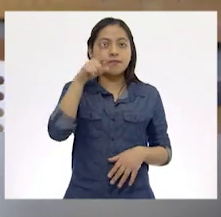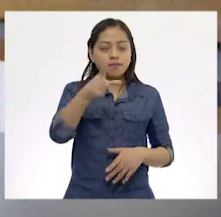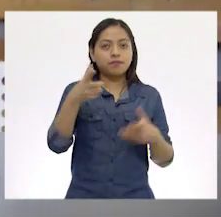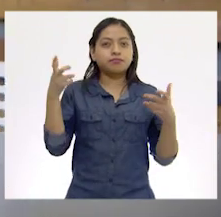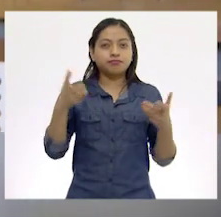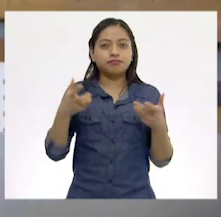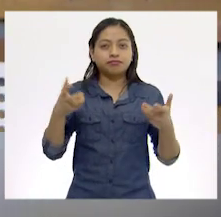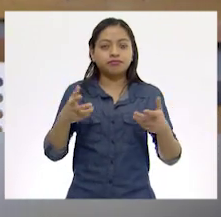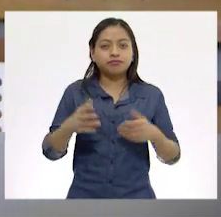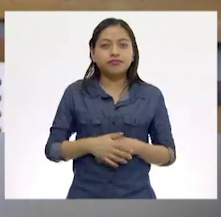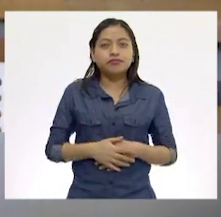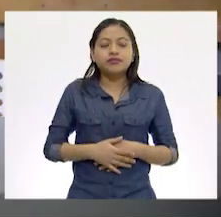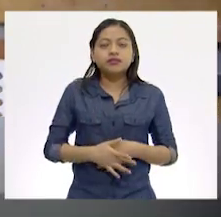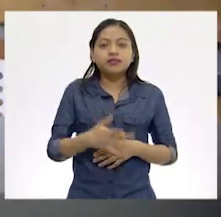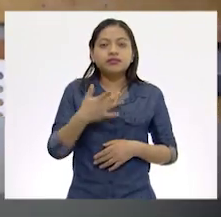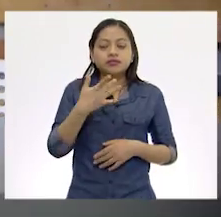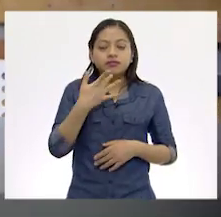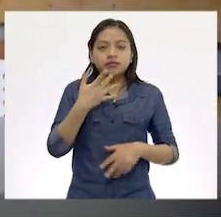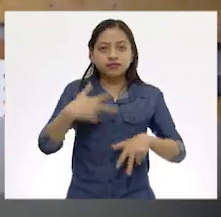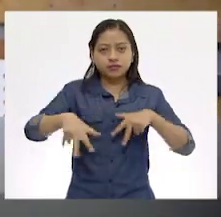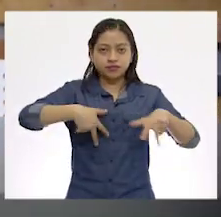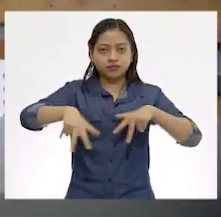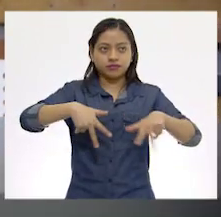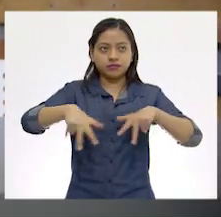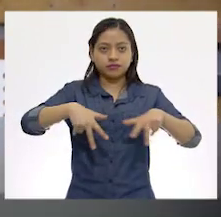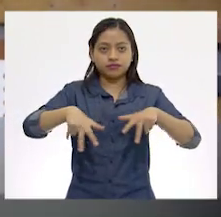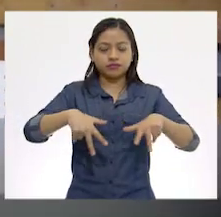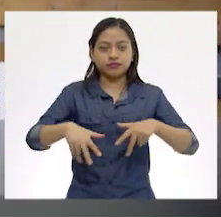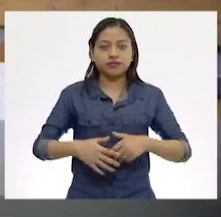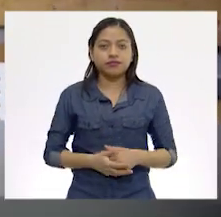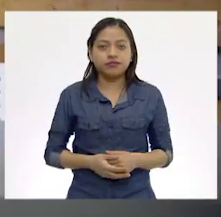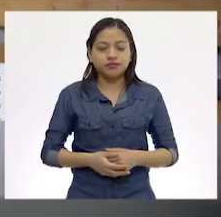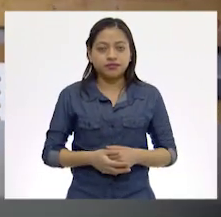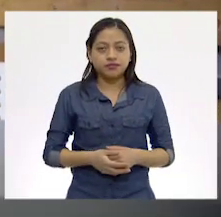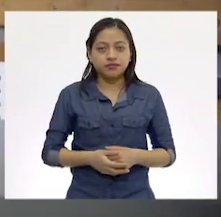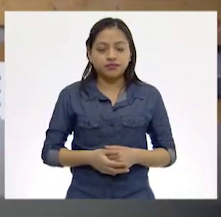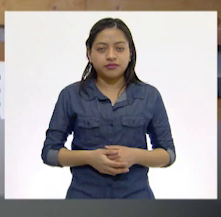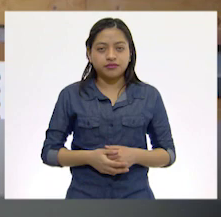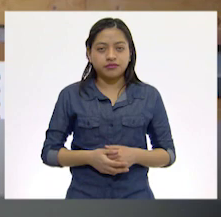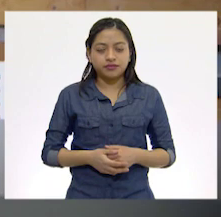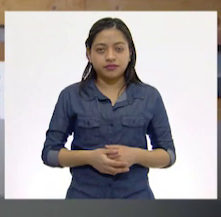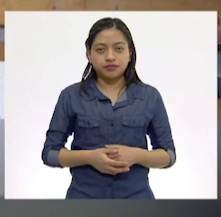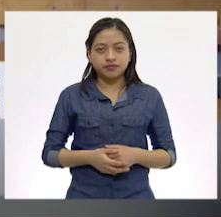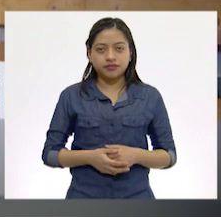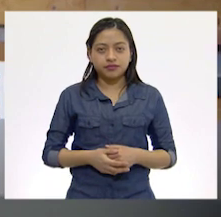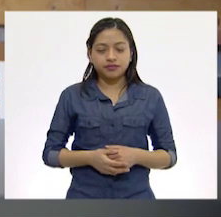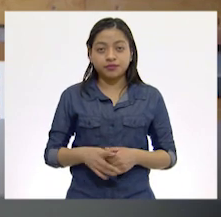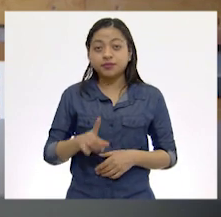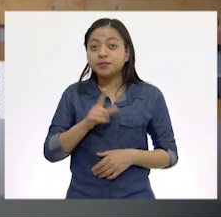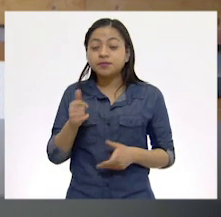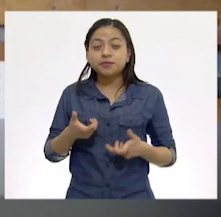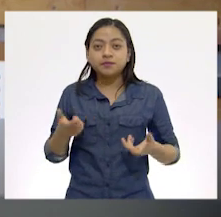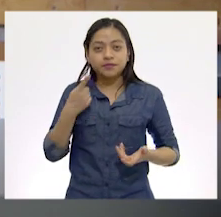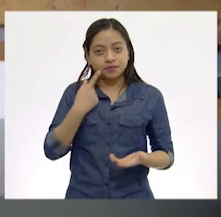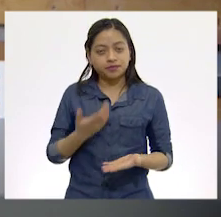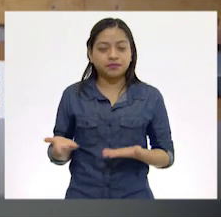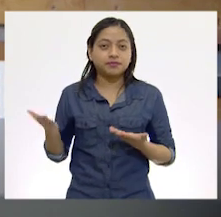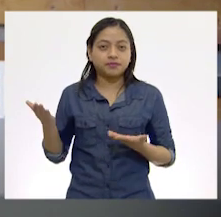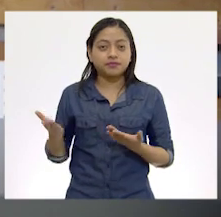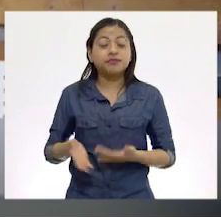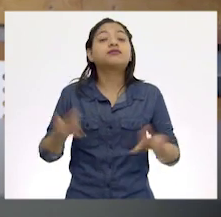como una lagartija, así, y luego le hacen así.